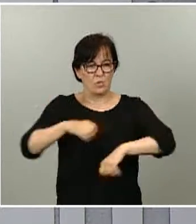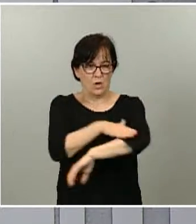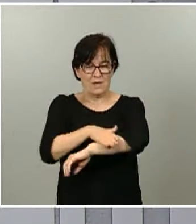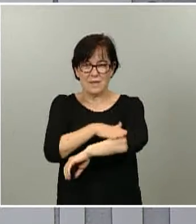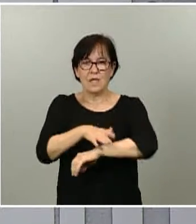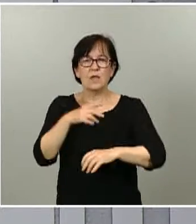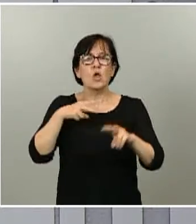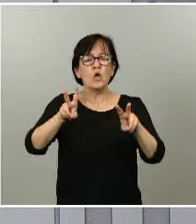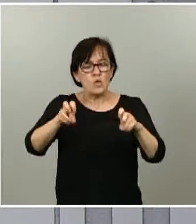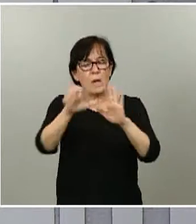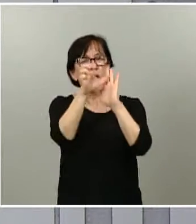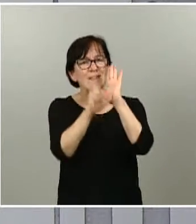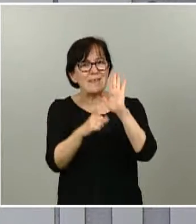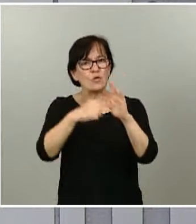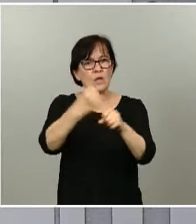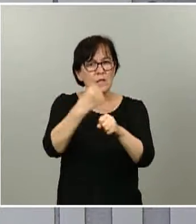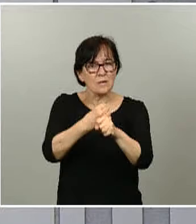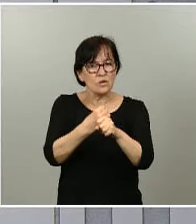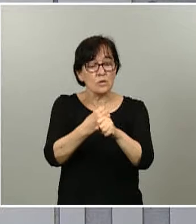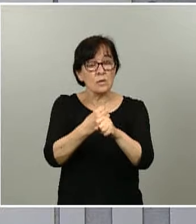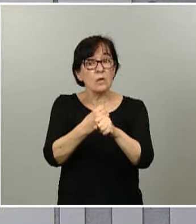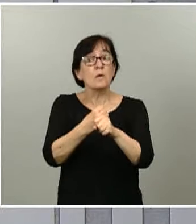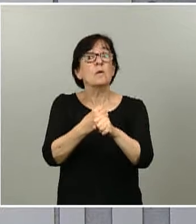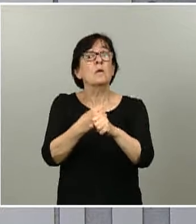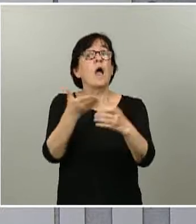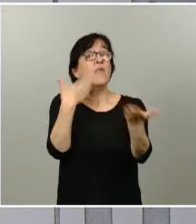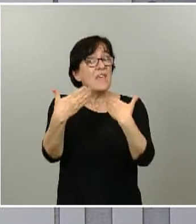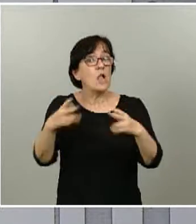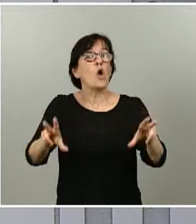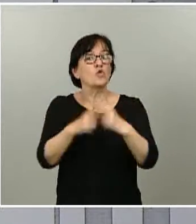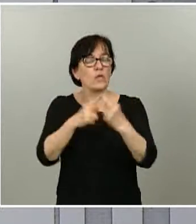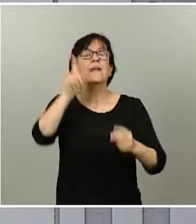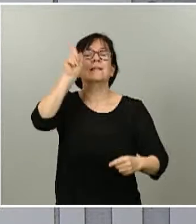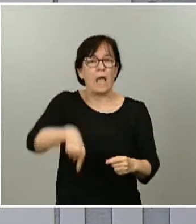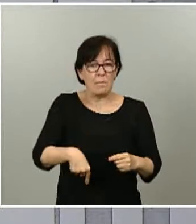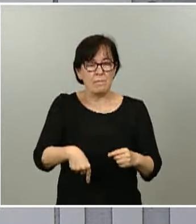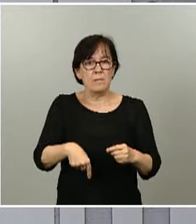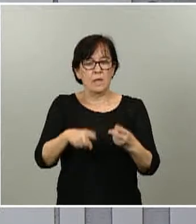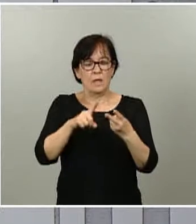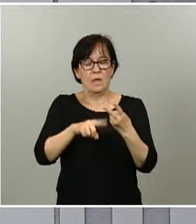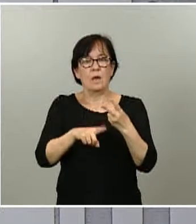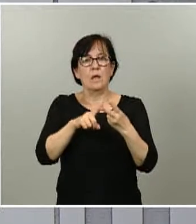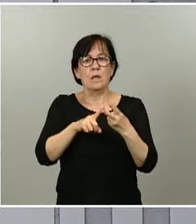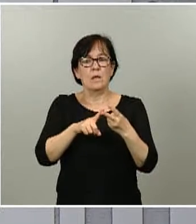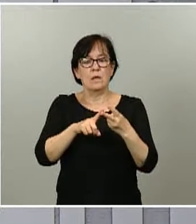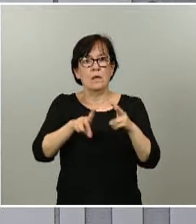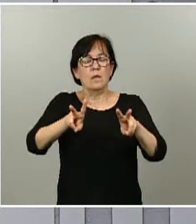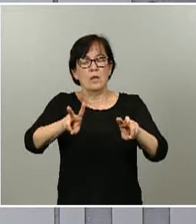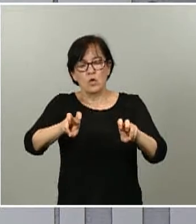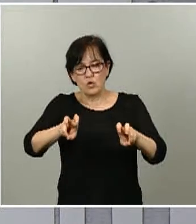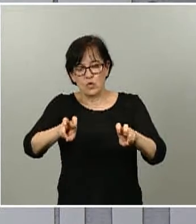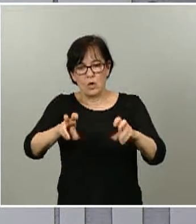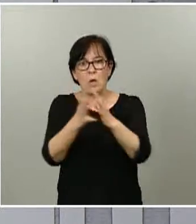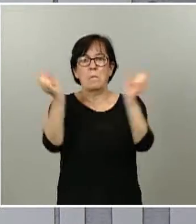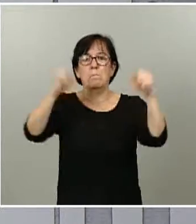de los Trabajadores en el marco del diálogo social, también en el marco de los nuevos pactos de